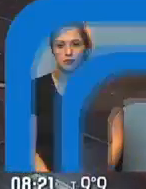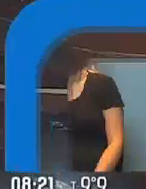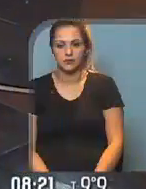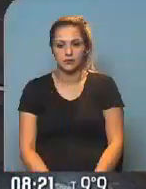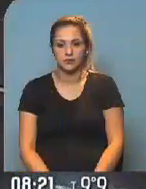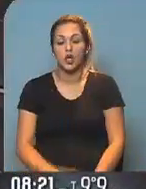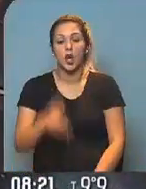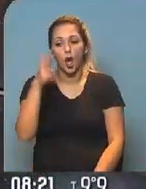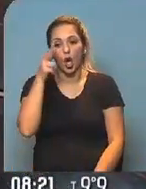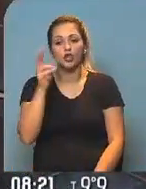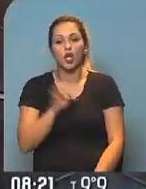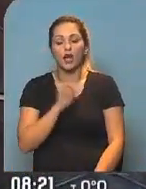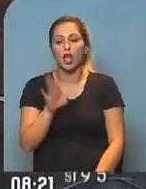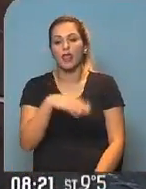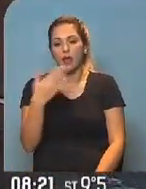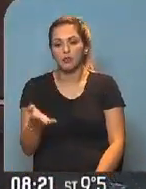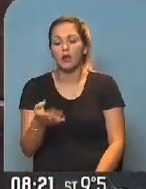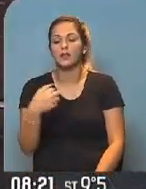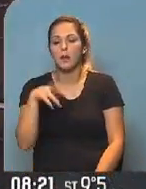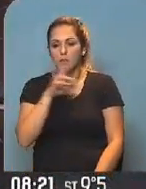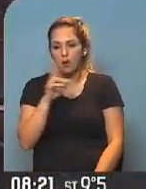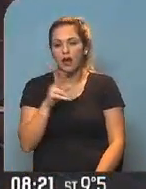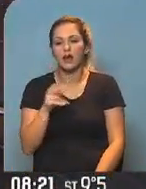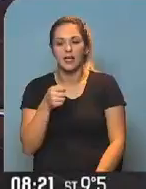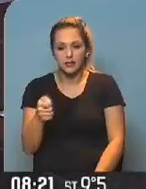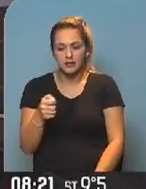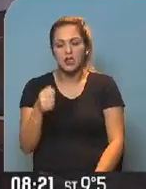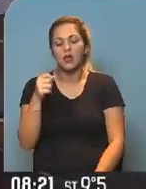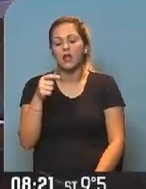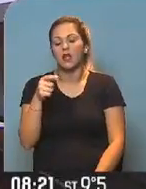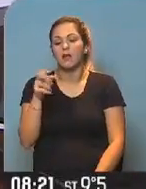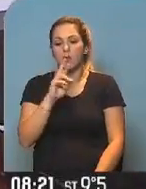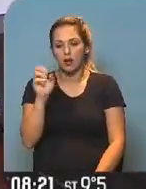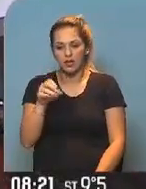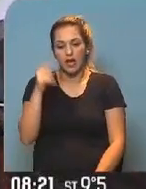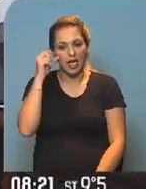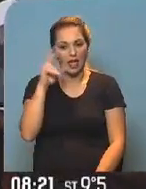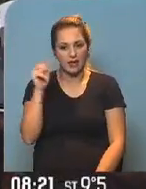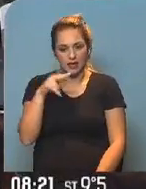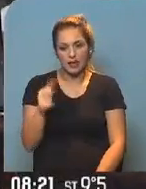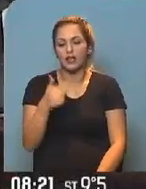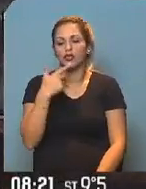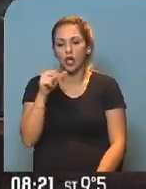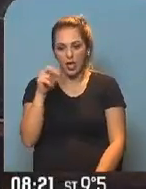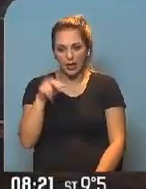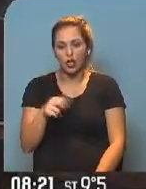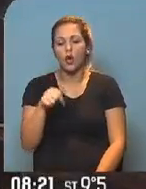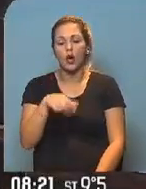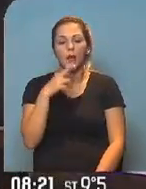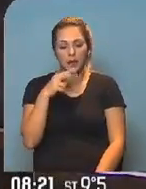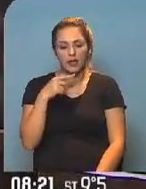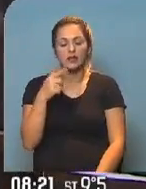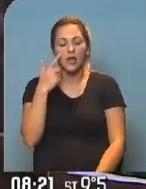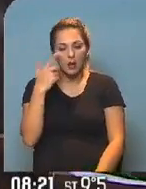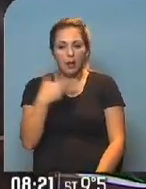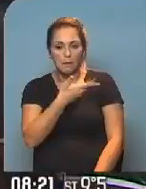8 años después del femicidio de Erika Soriano, finalmente este viernes, en horas de la mañana, se conocerá la sentencia que brindará